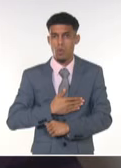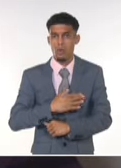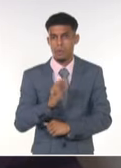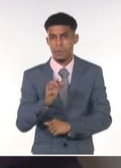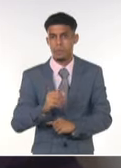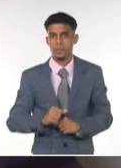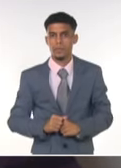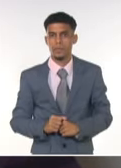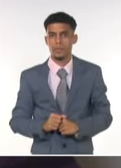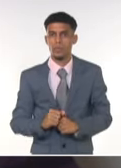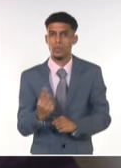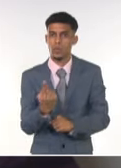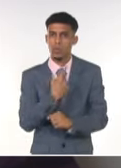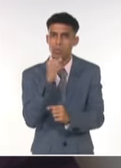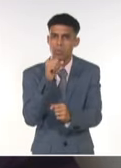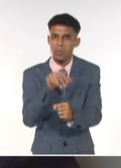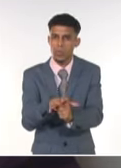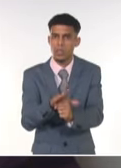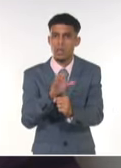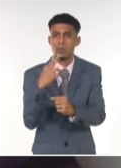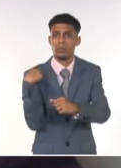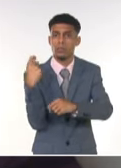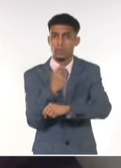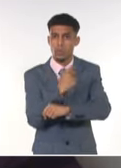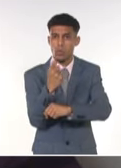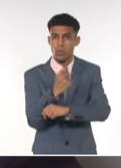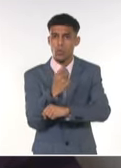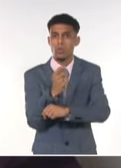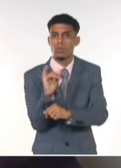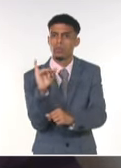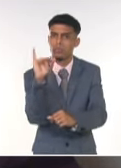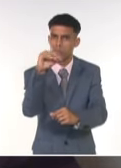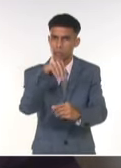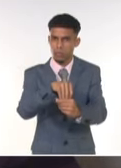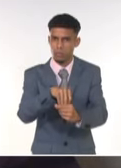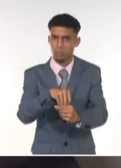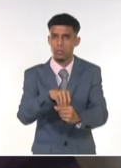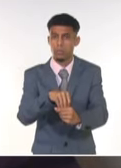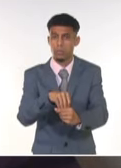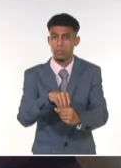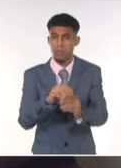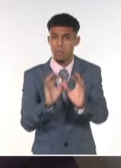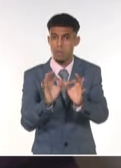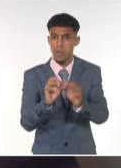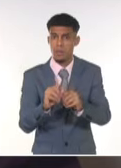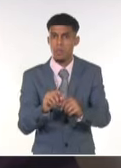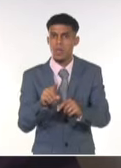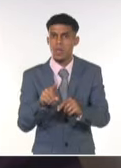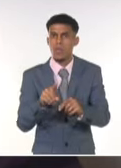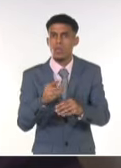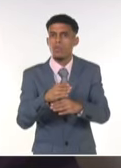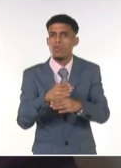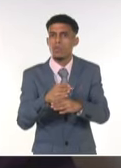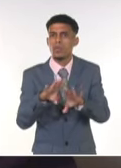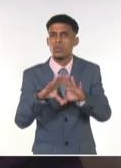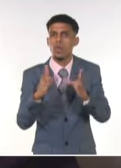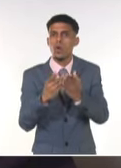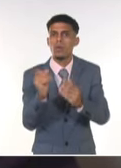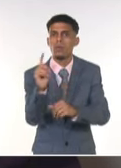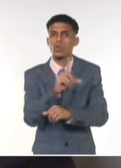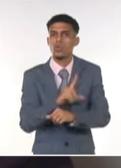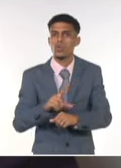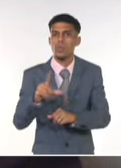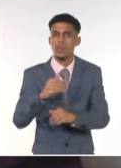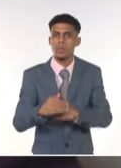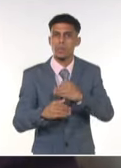educación, hemos iniciado un nuevo curso escolar inclusivo, que es una expresión de la vocación por la justicia social del proceso